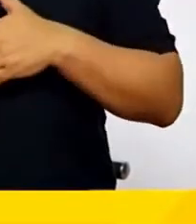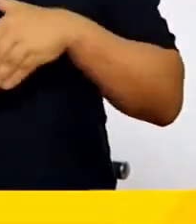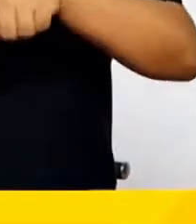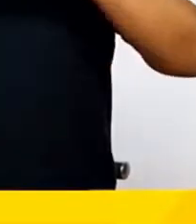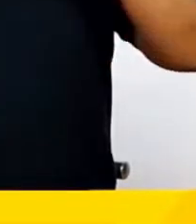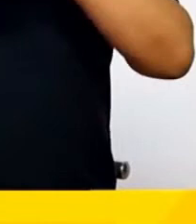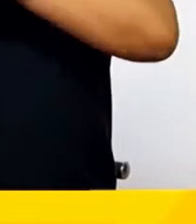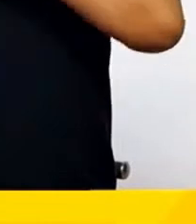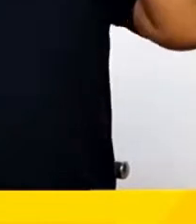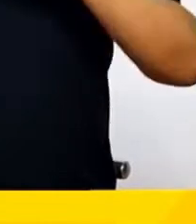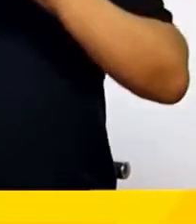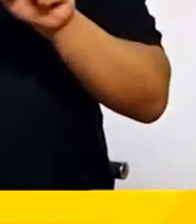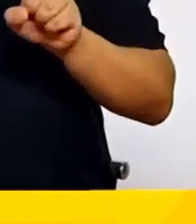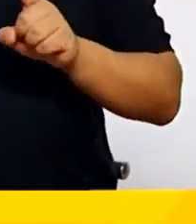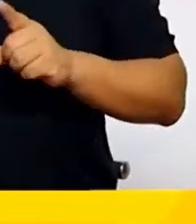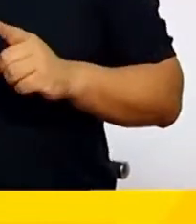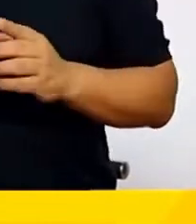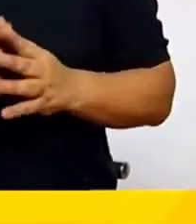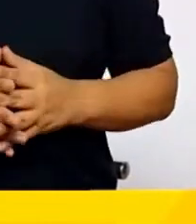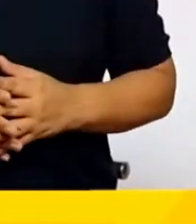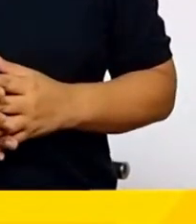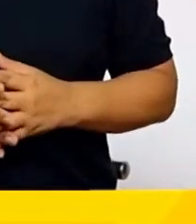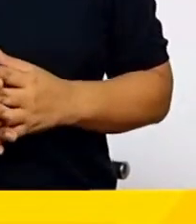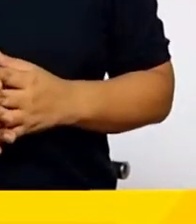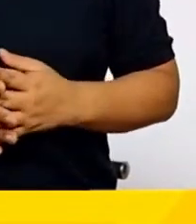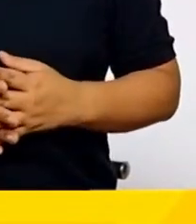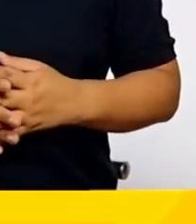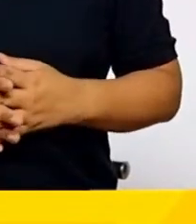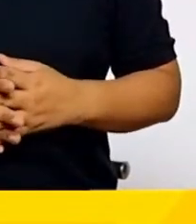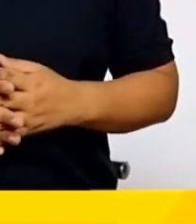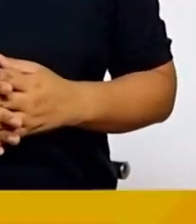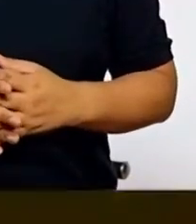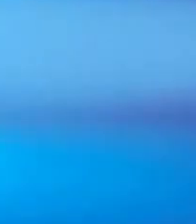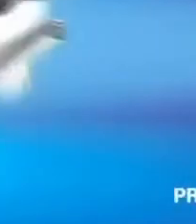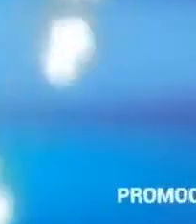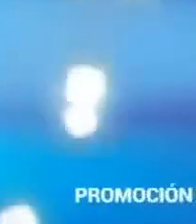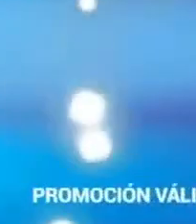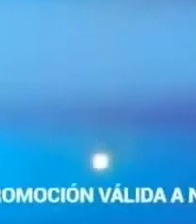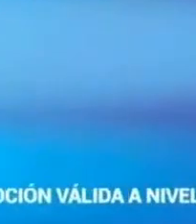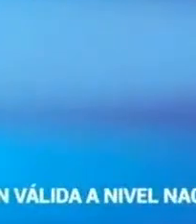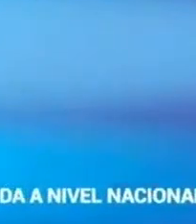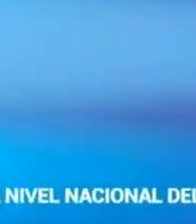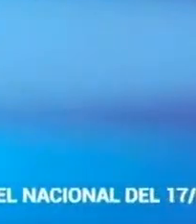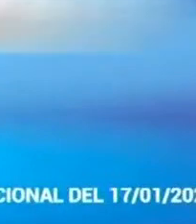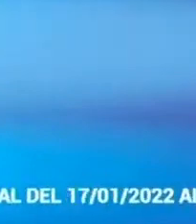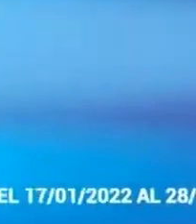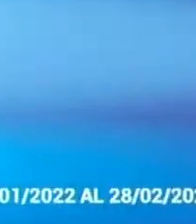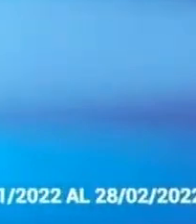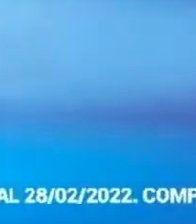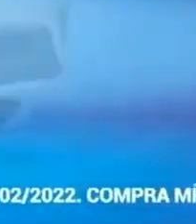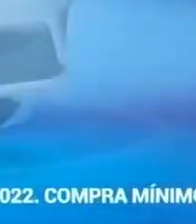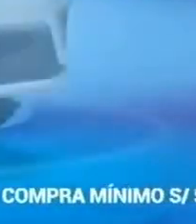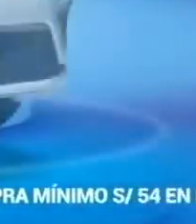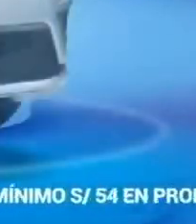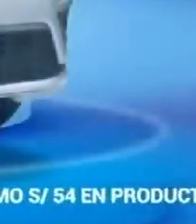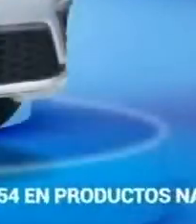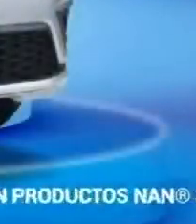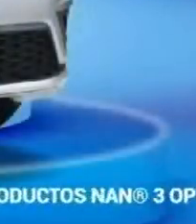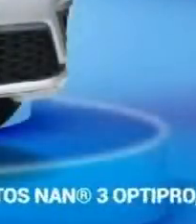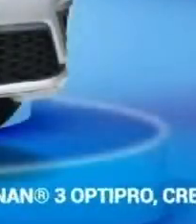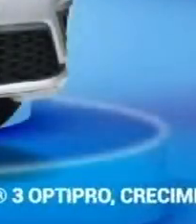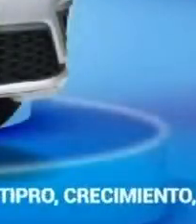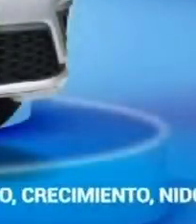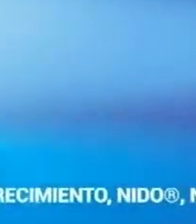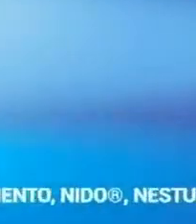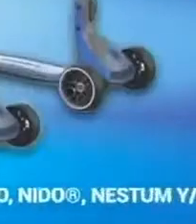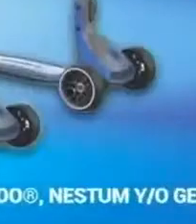barreras, este domingo a las 9 de la mañana, por TV Perú. Disfruta en familia con Nestlé, que regala un gran premio, un auto